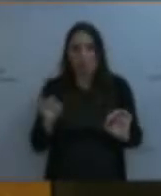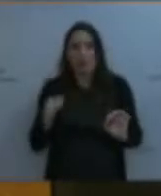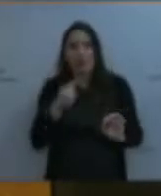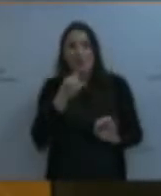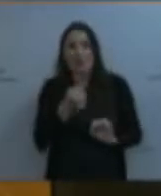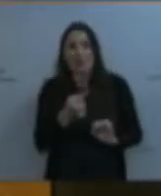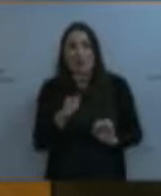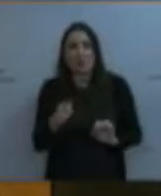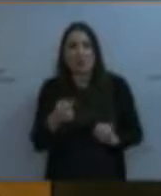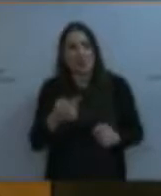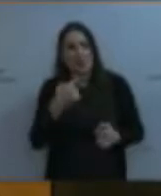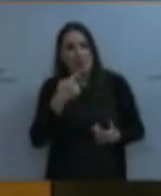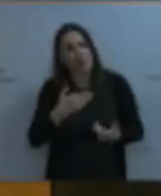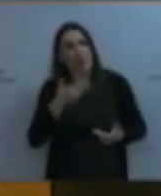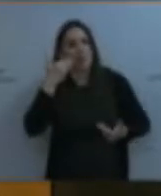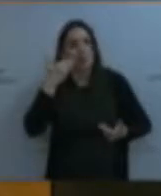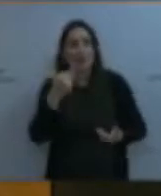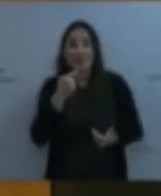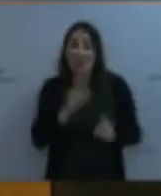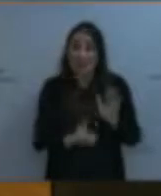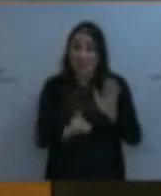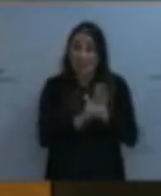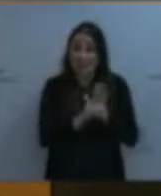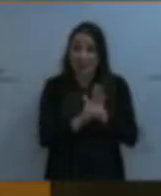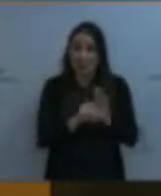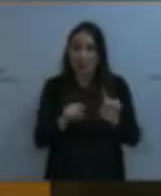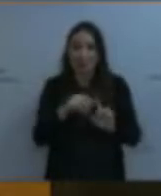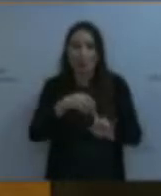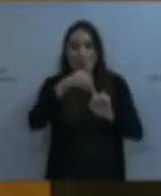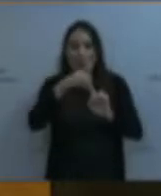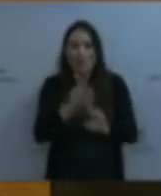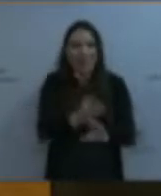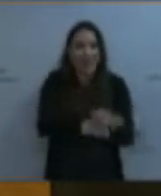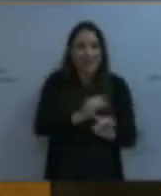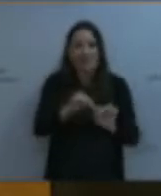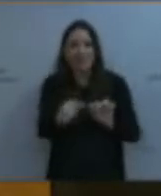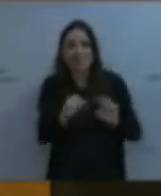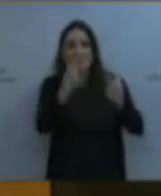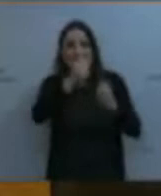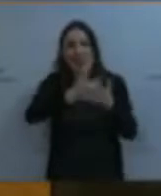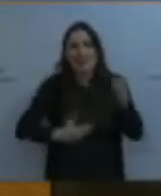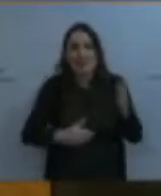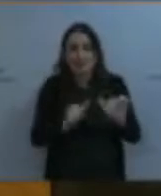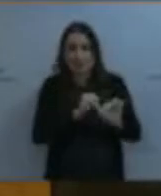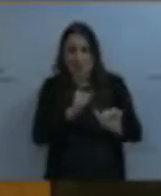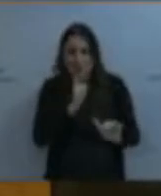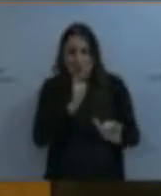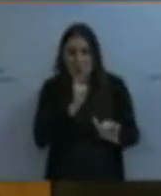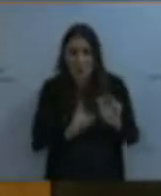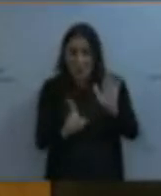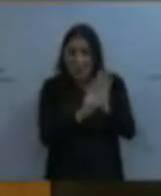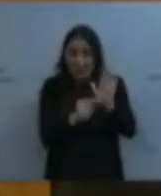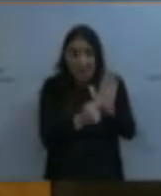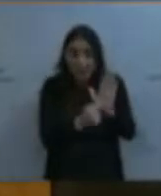con mucho cuayo que este decreto iba a marcar el antes y el después en la gestión de las listas de espera. Cuando este decreto de lo